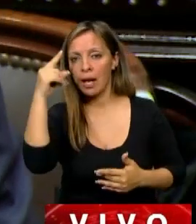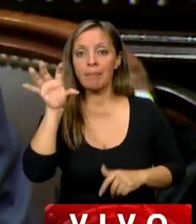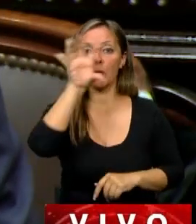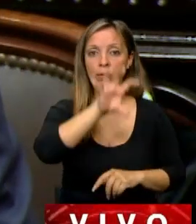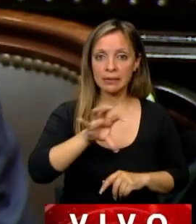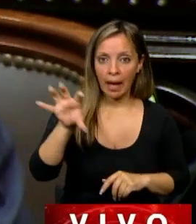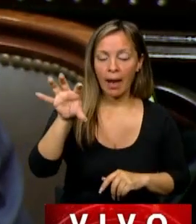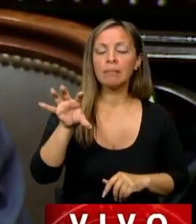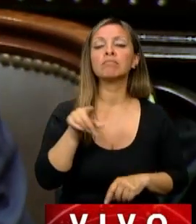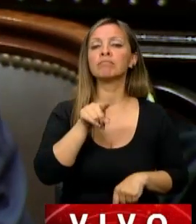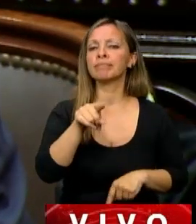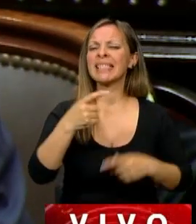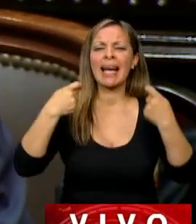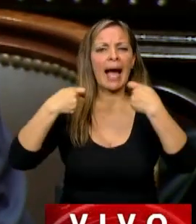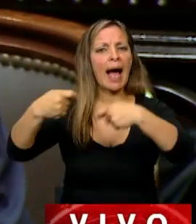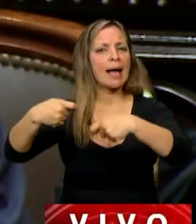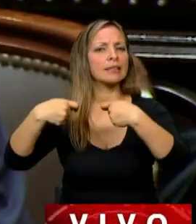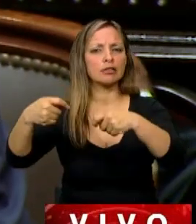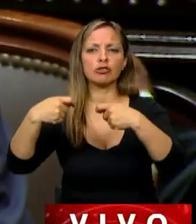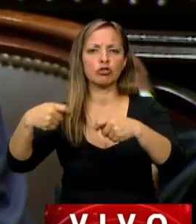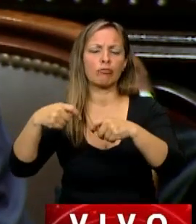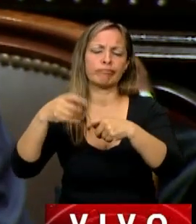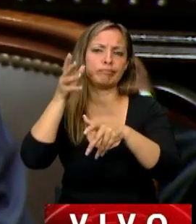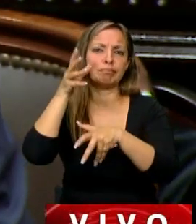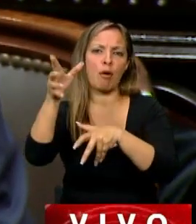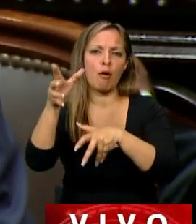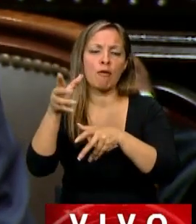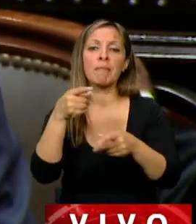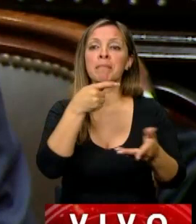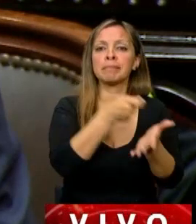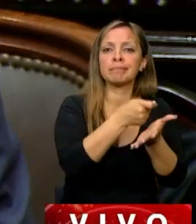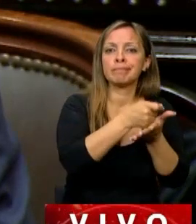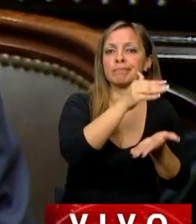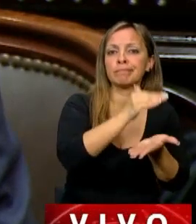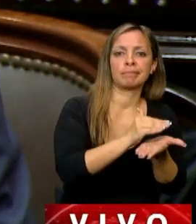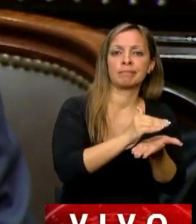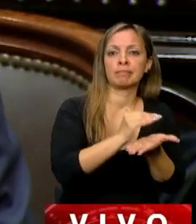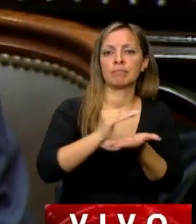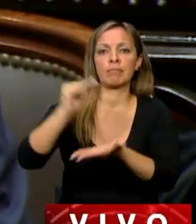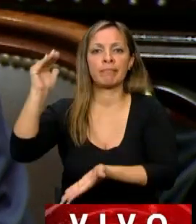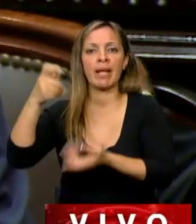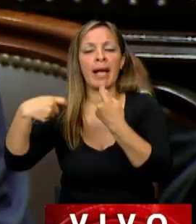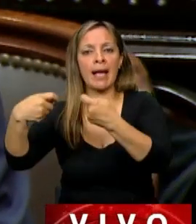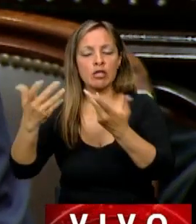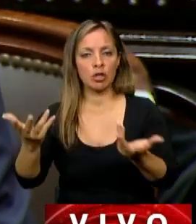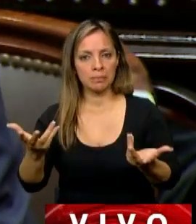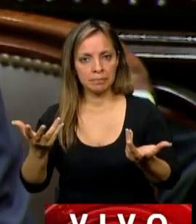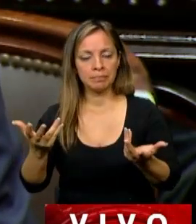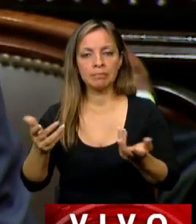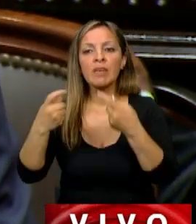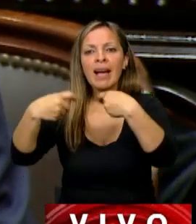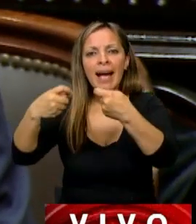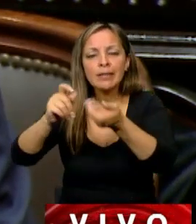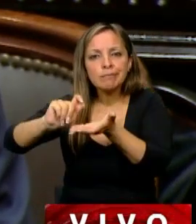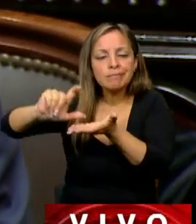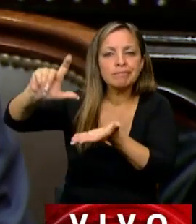se gastaba más de lo que se podía afrontar, que el nivel de gasto no solo era muy alto,